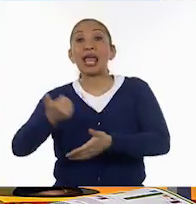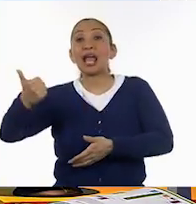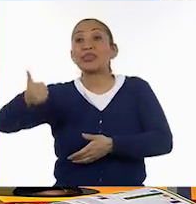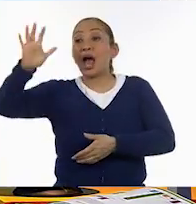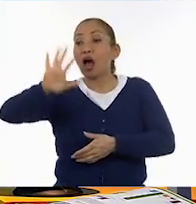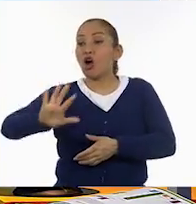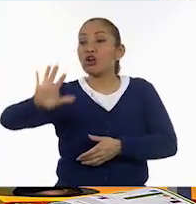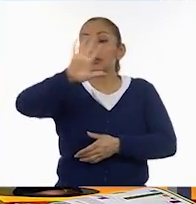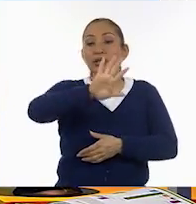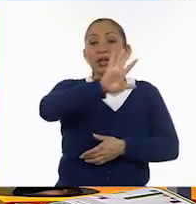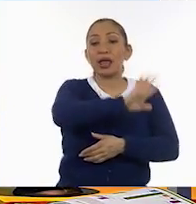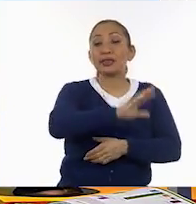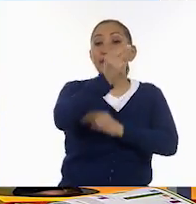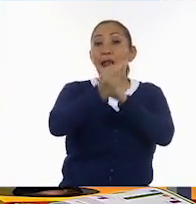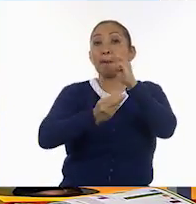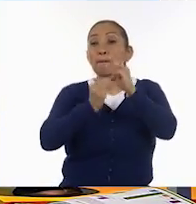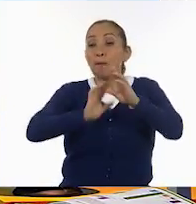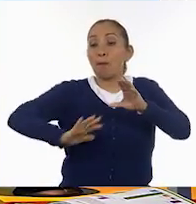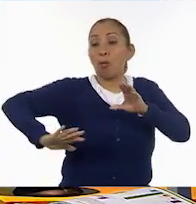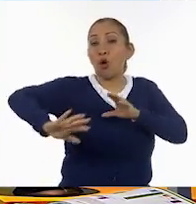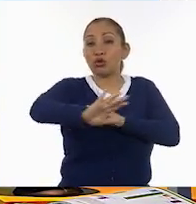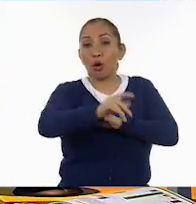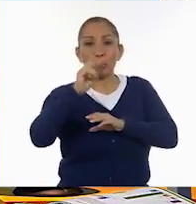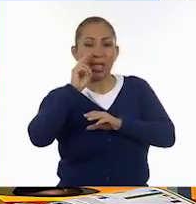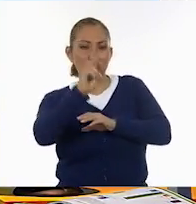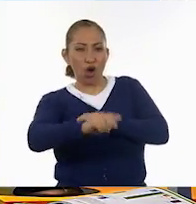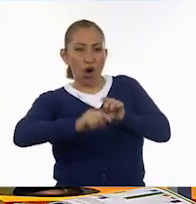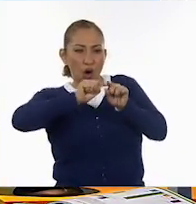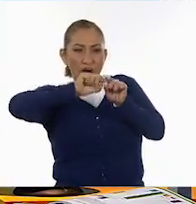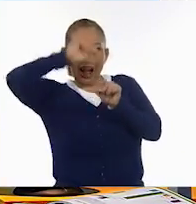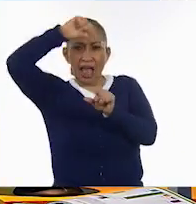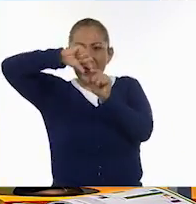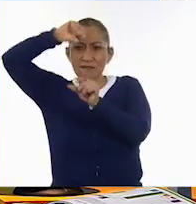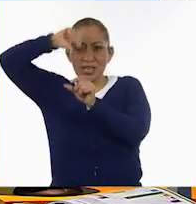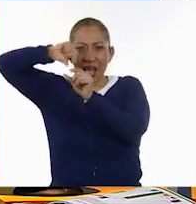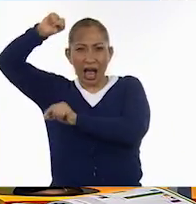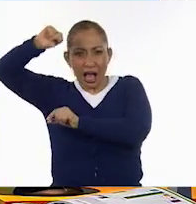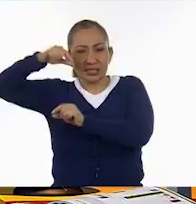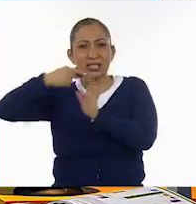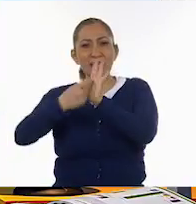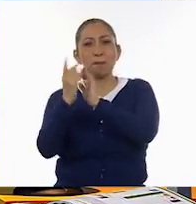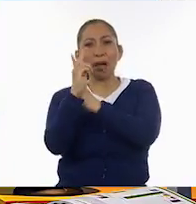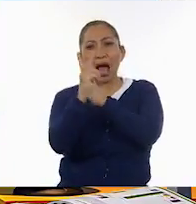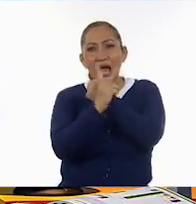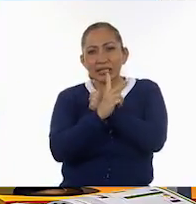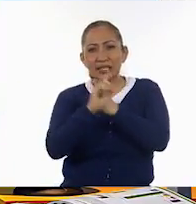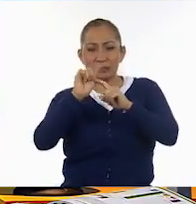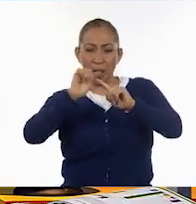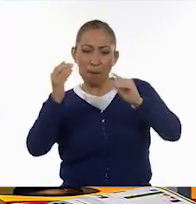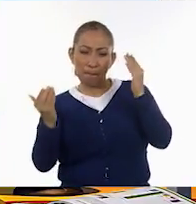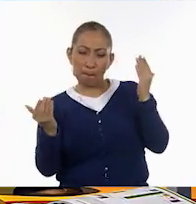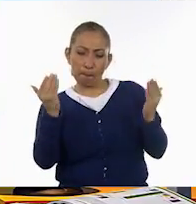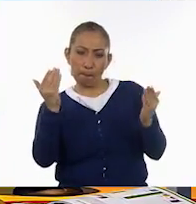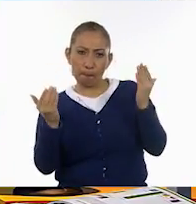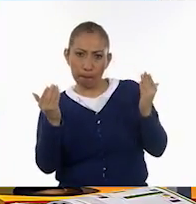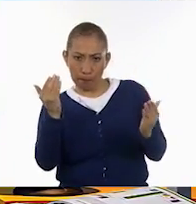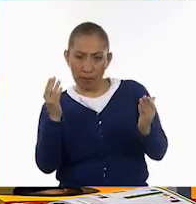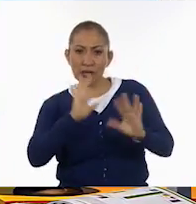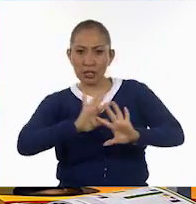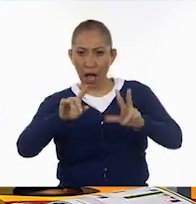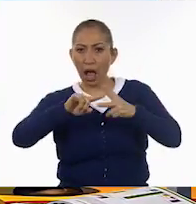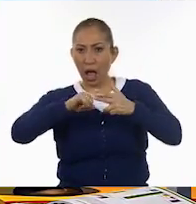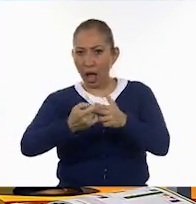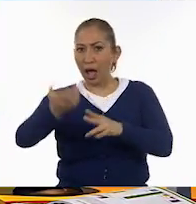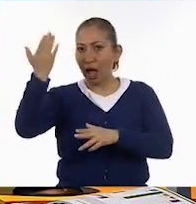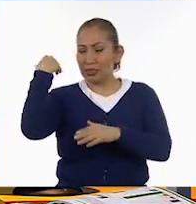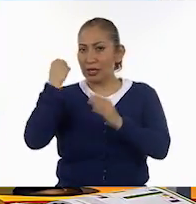continentes y en el mundo, apoyándose de gráficas y de algunos países que muestran casos contrastantes. Esto ya lo empezamos a